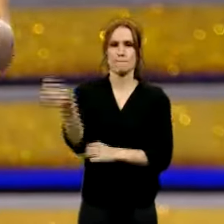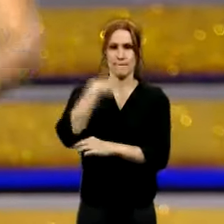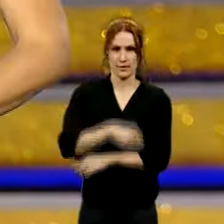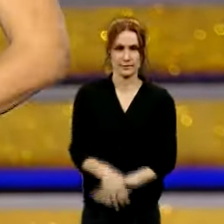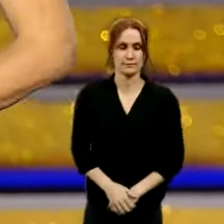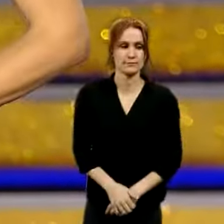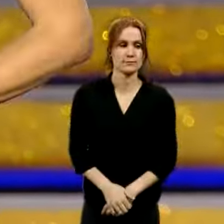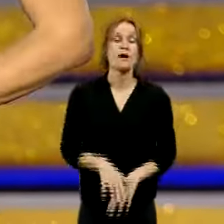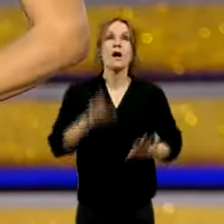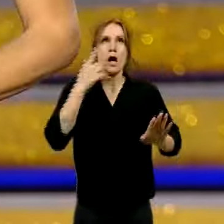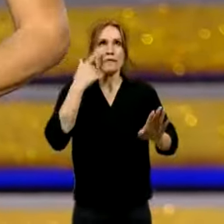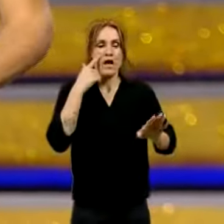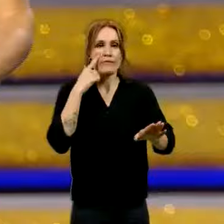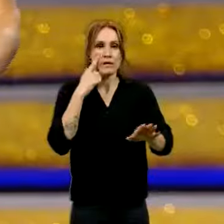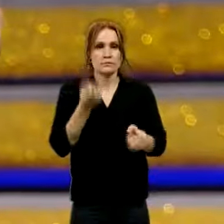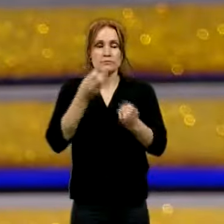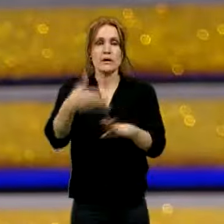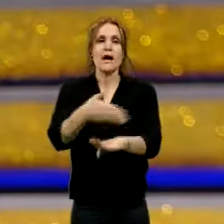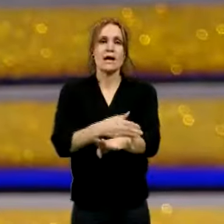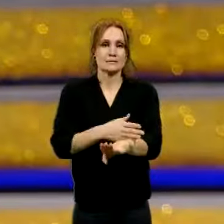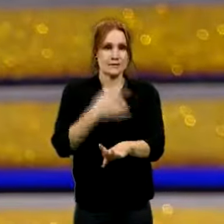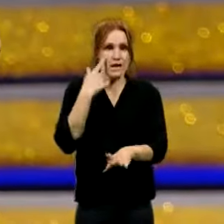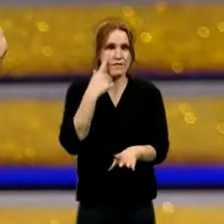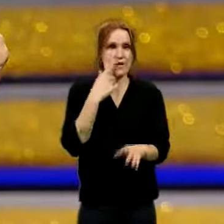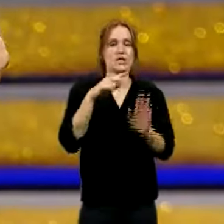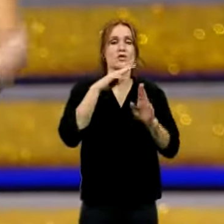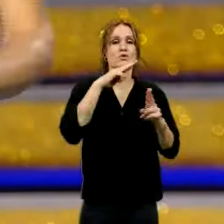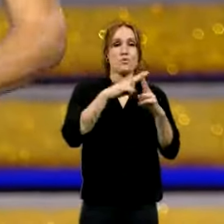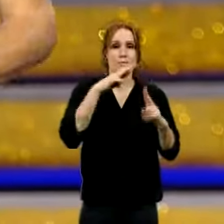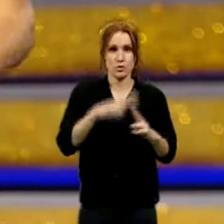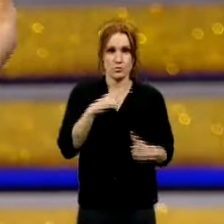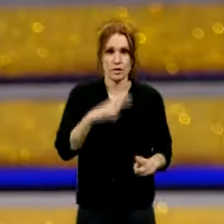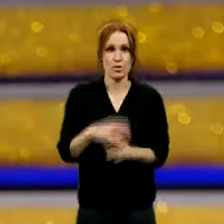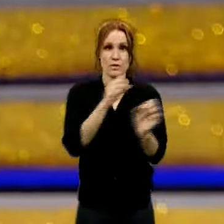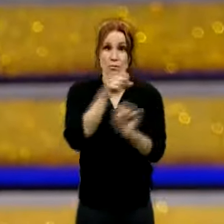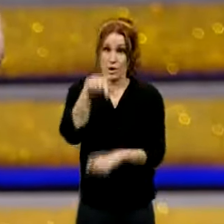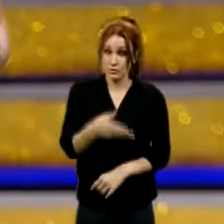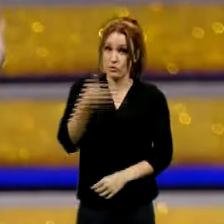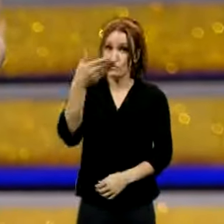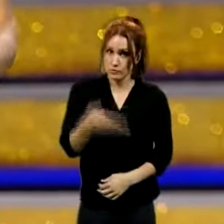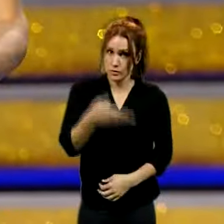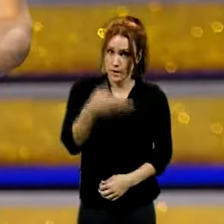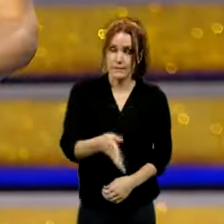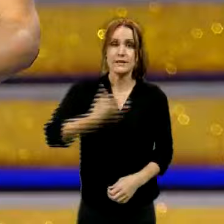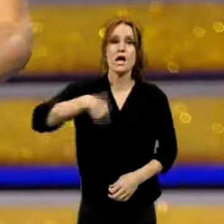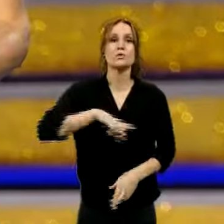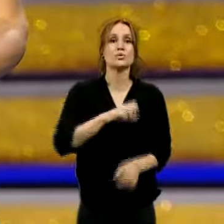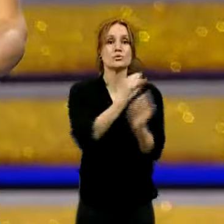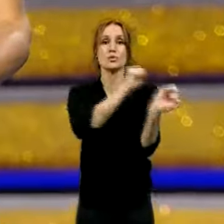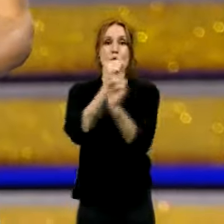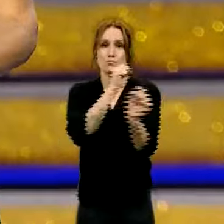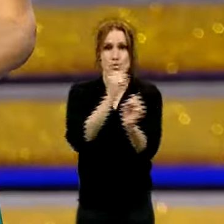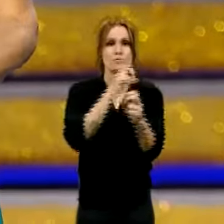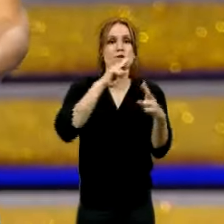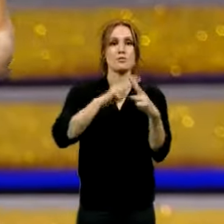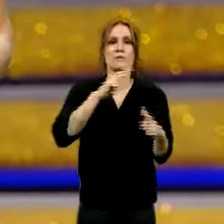Vale, ahora... Antes de nada vamos a decir que según vayamos nombrando las murgas, esto es súper importante, según vayamos nombrando las murgas que van a